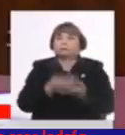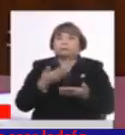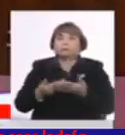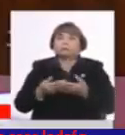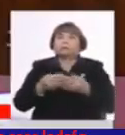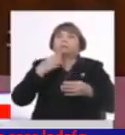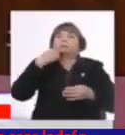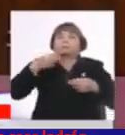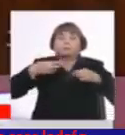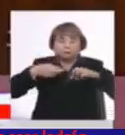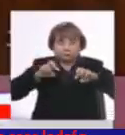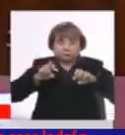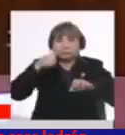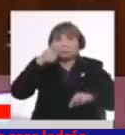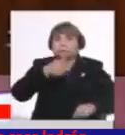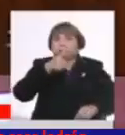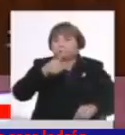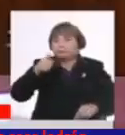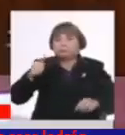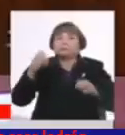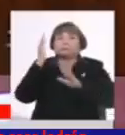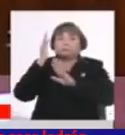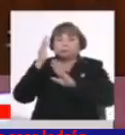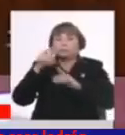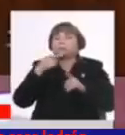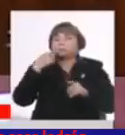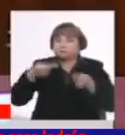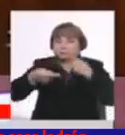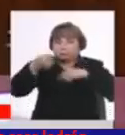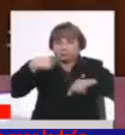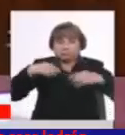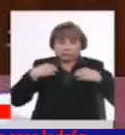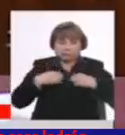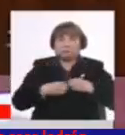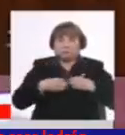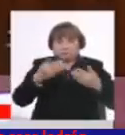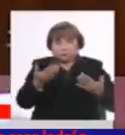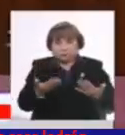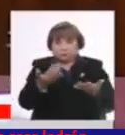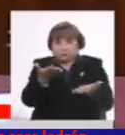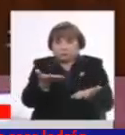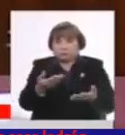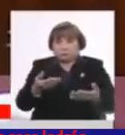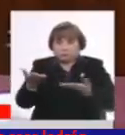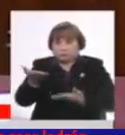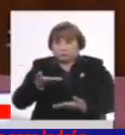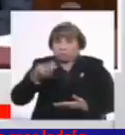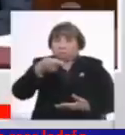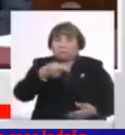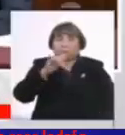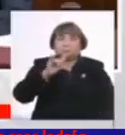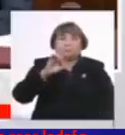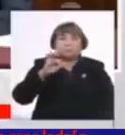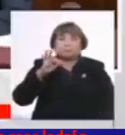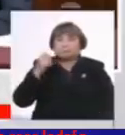inclusive se ha permitido que los propios testigos vengan con abogado, como el día de hoy, por ejemplo, la invitada Jennifer